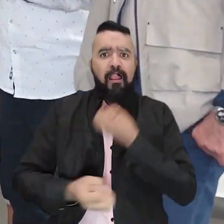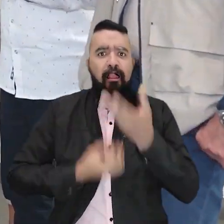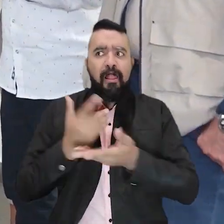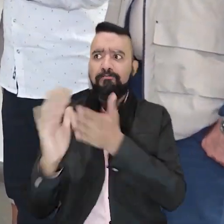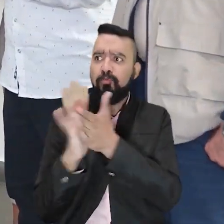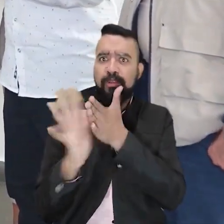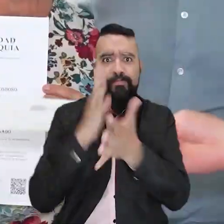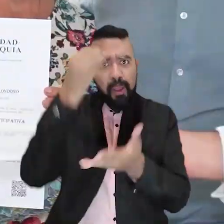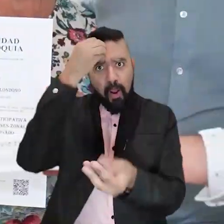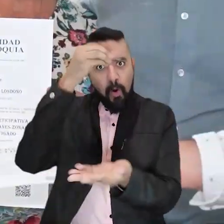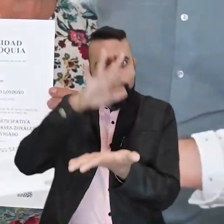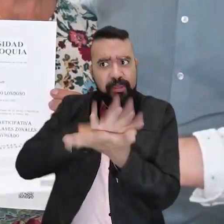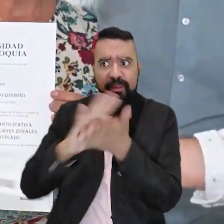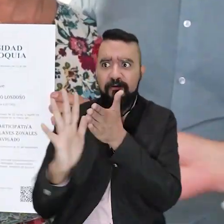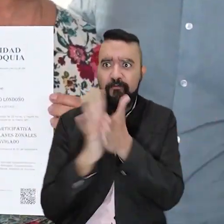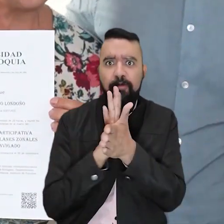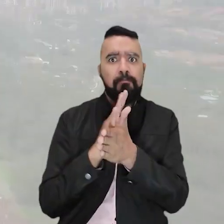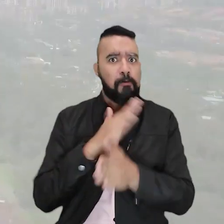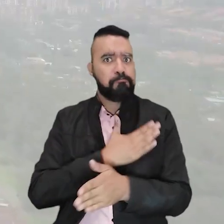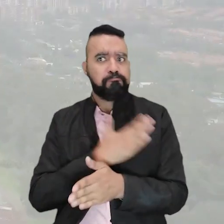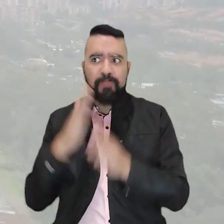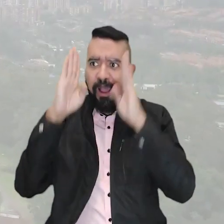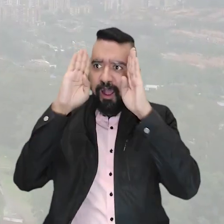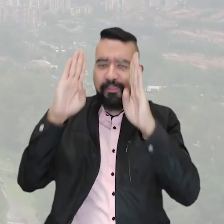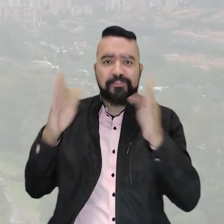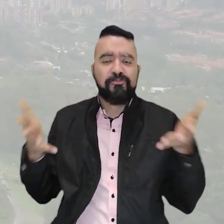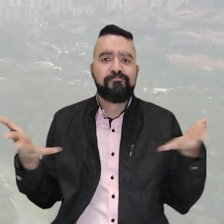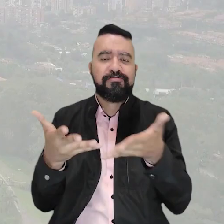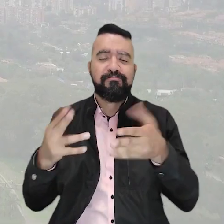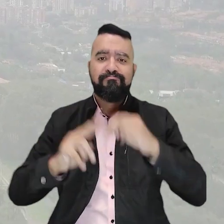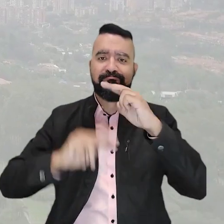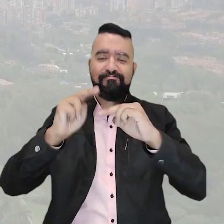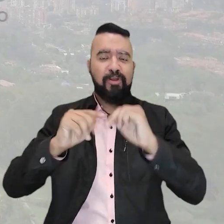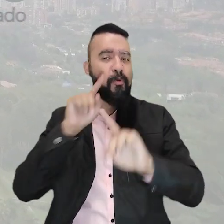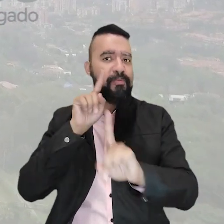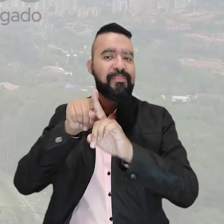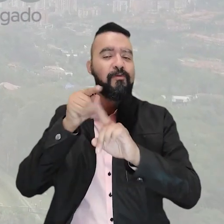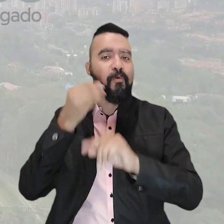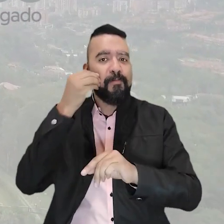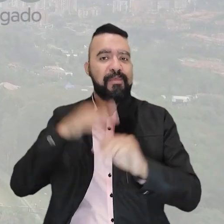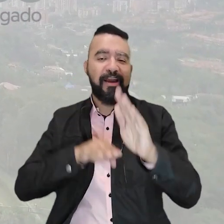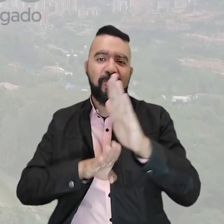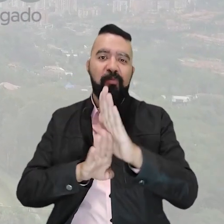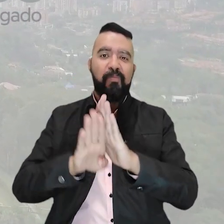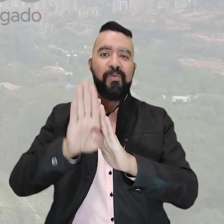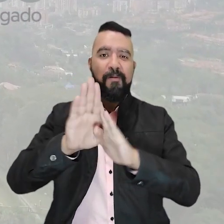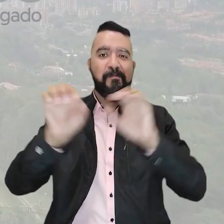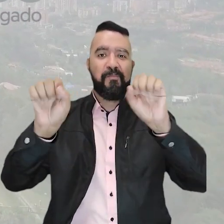bienestar de todos y todas en la ciudad señorial. Juntos sumamos por Envigado.